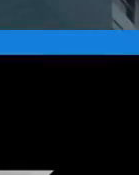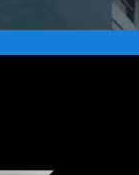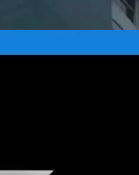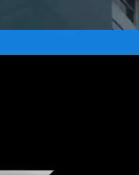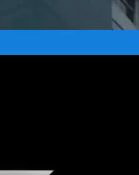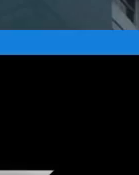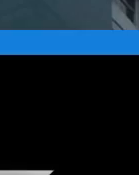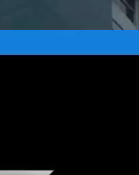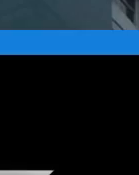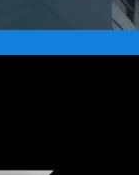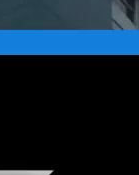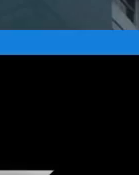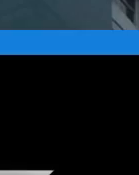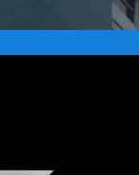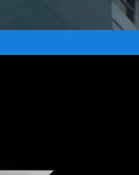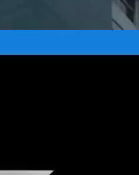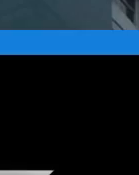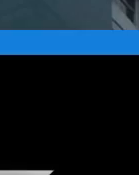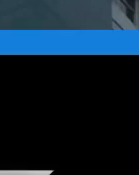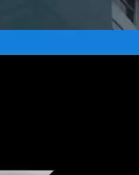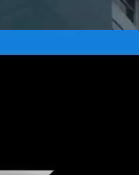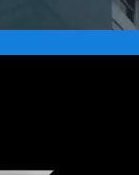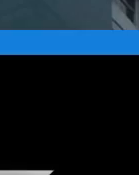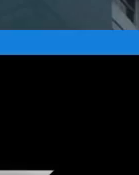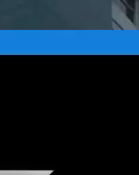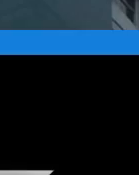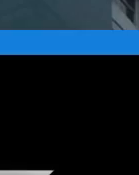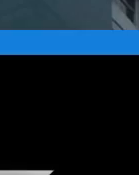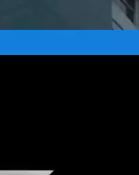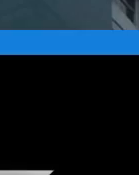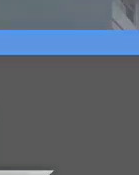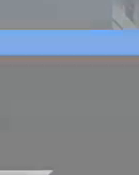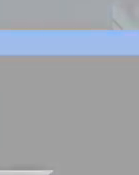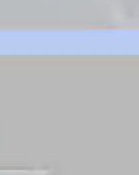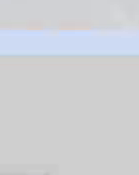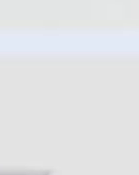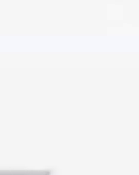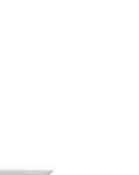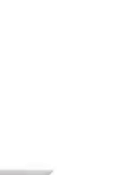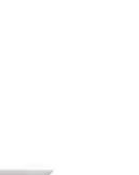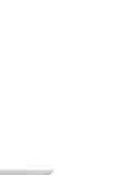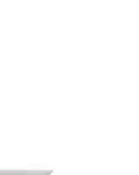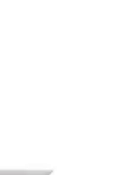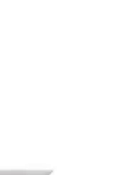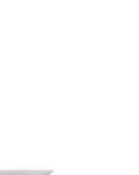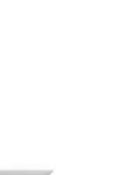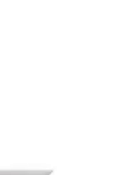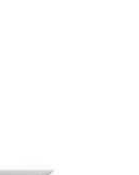Ya estás informado. No olvides darle like a este video, comparte y suscríbete a Escucha Diario.